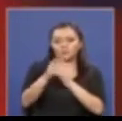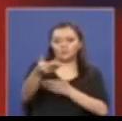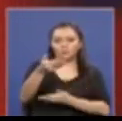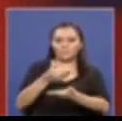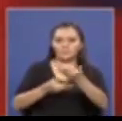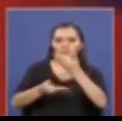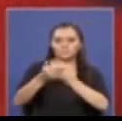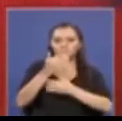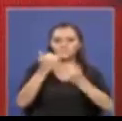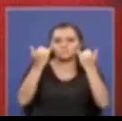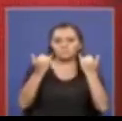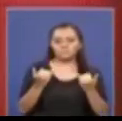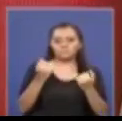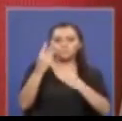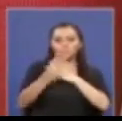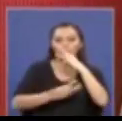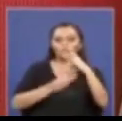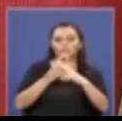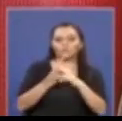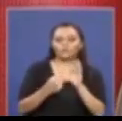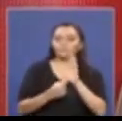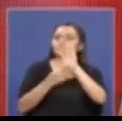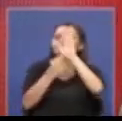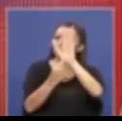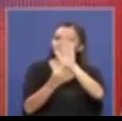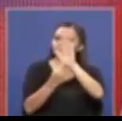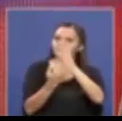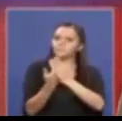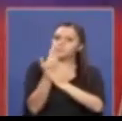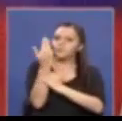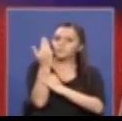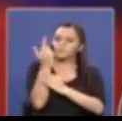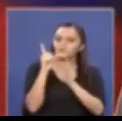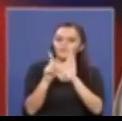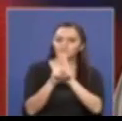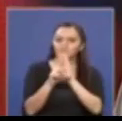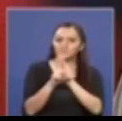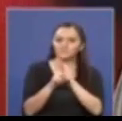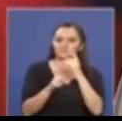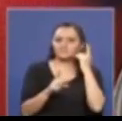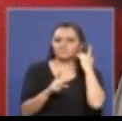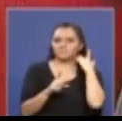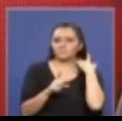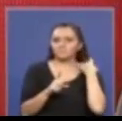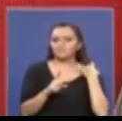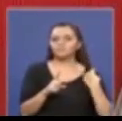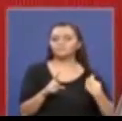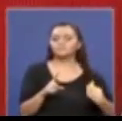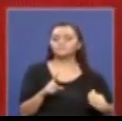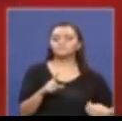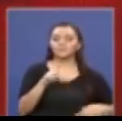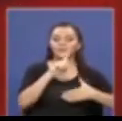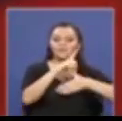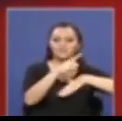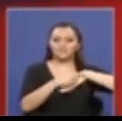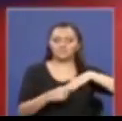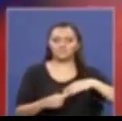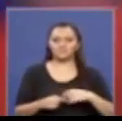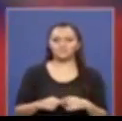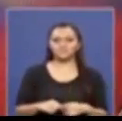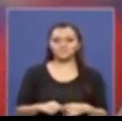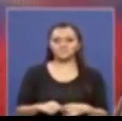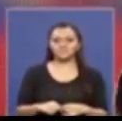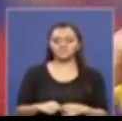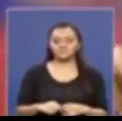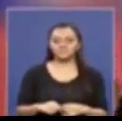comercio más modernos del mundo y sin duda el más moderno o de los pocos más modernos de América Latina, compañeros.